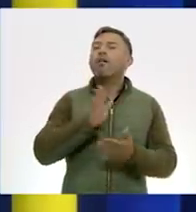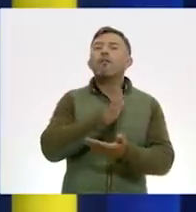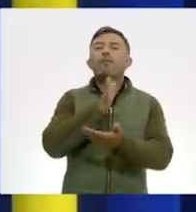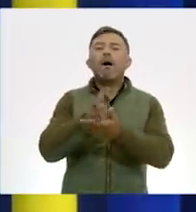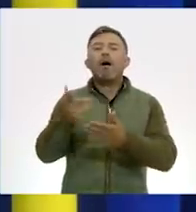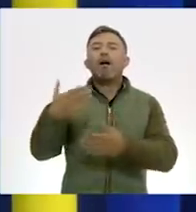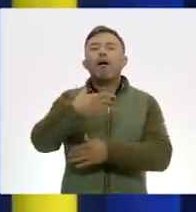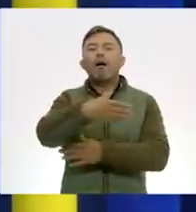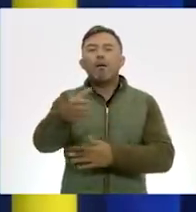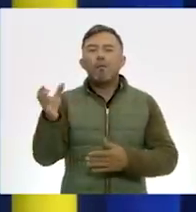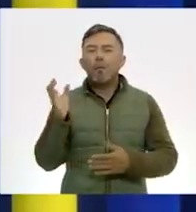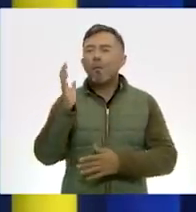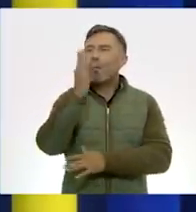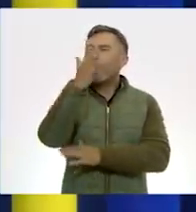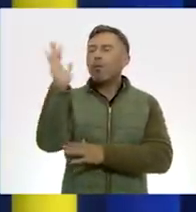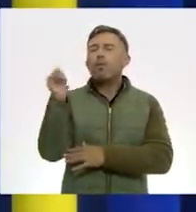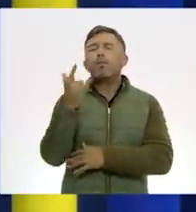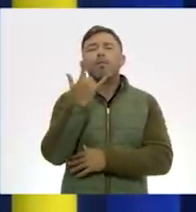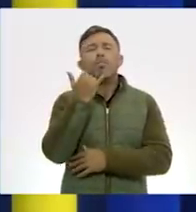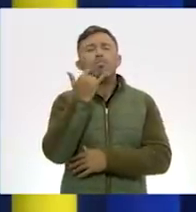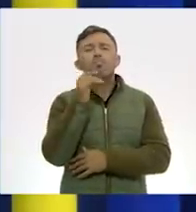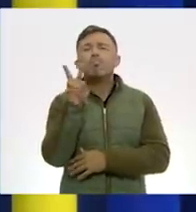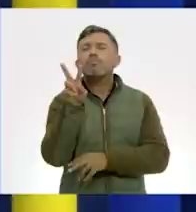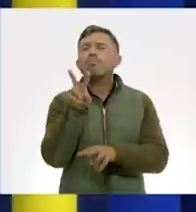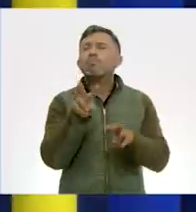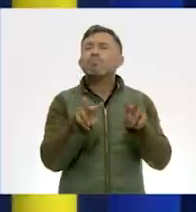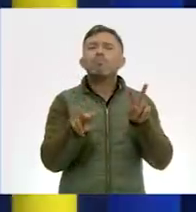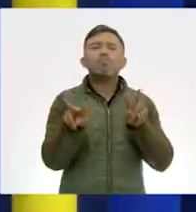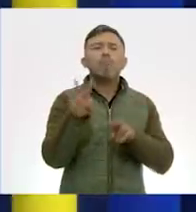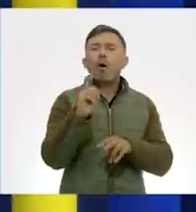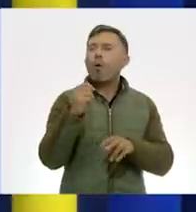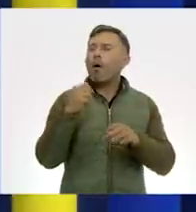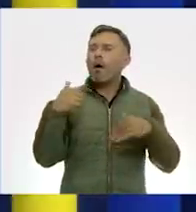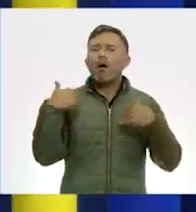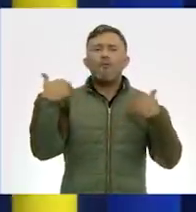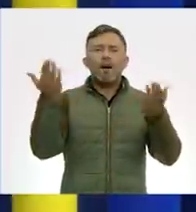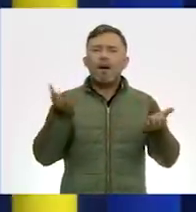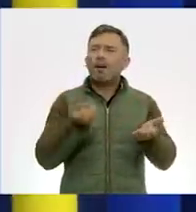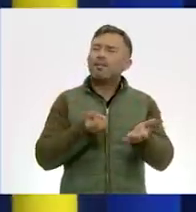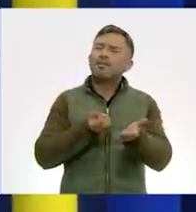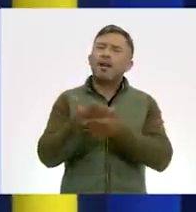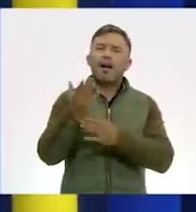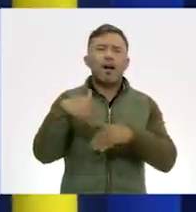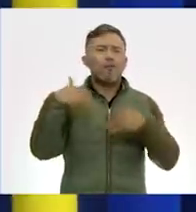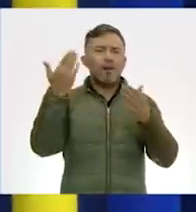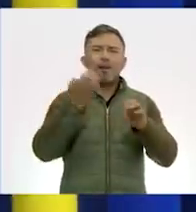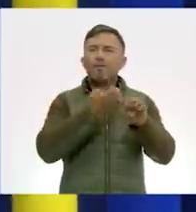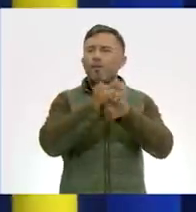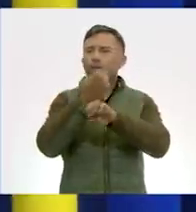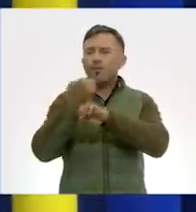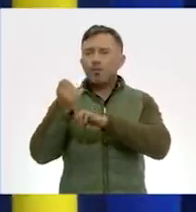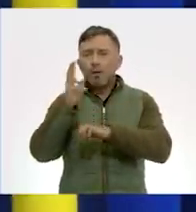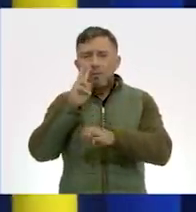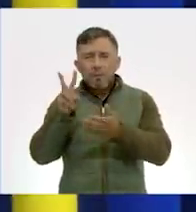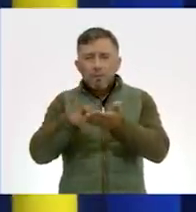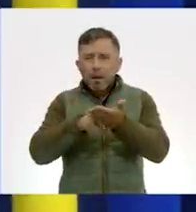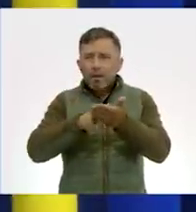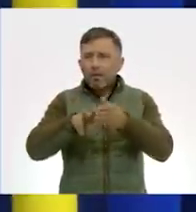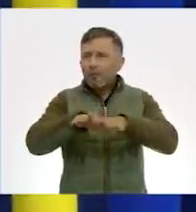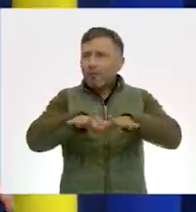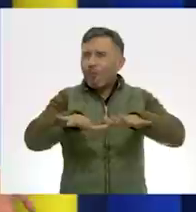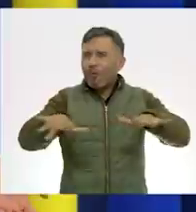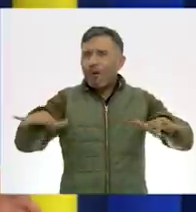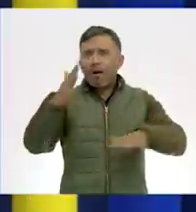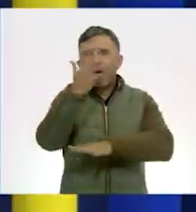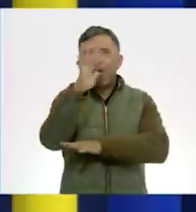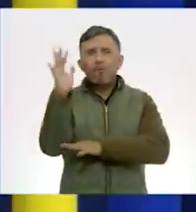cuando salimos, yo que vivo en una ciudad, cuando salgo a cualquier estado de la República y hay un poquito de verde? ¿A quién de nosotros no nos gusta